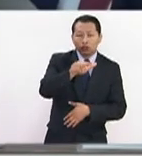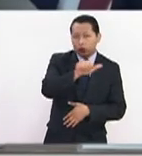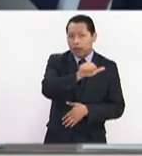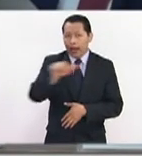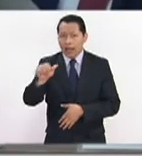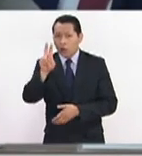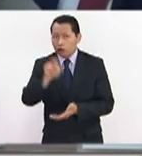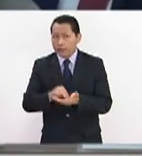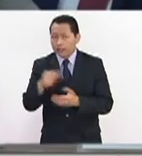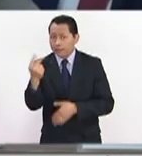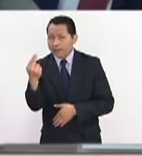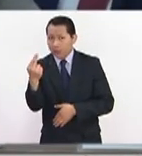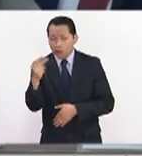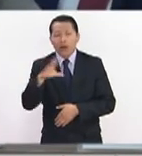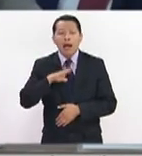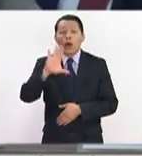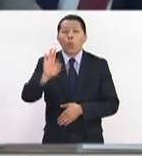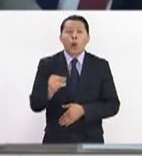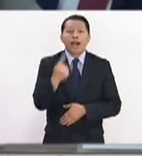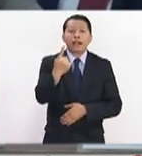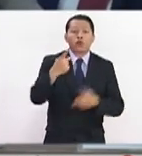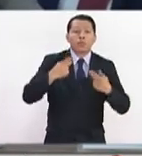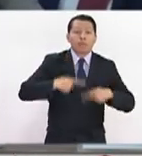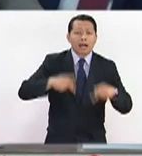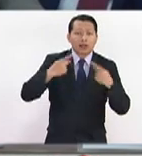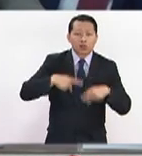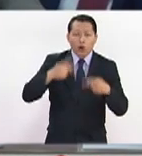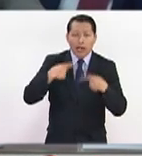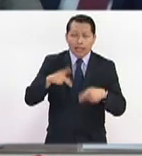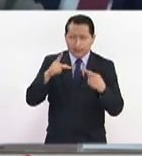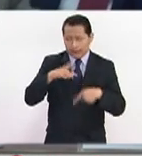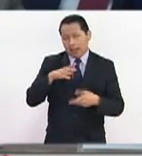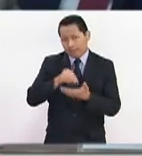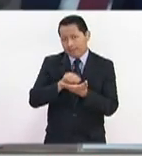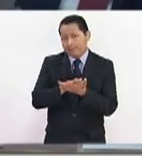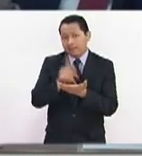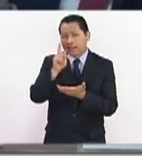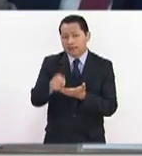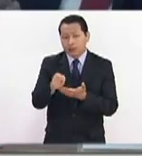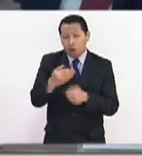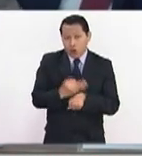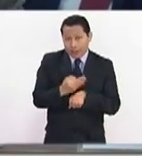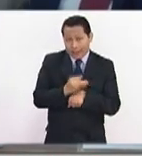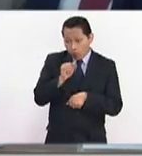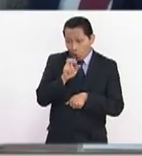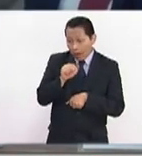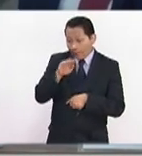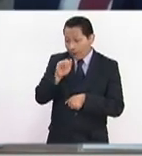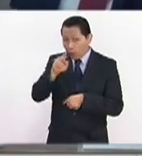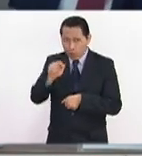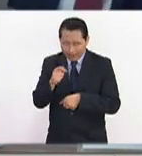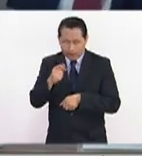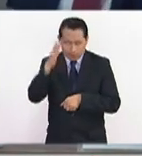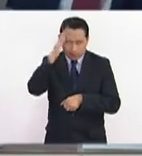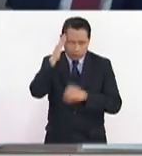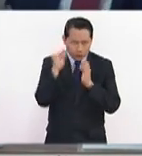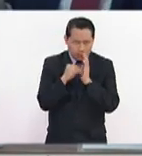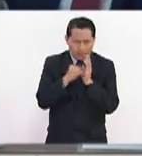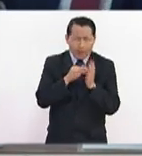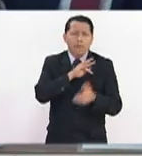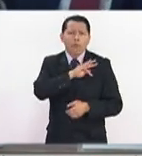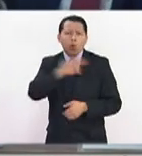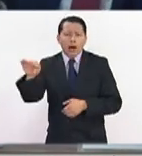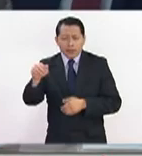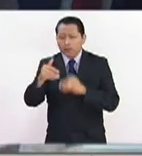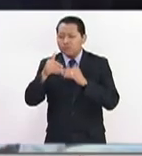2018-2025 con un total de 41 aspirantes inscritos. Por ley, el actual auditor Juan Manuel Portal tenía la posibilidad de reelegirse